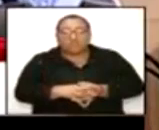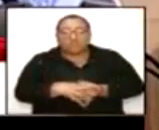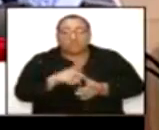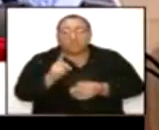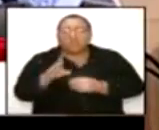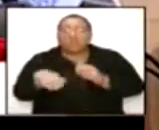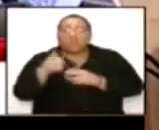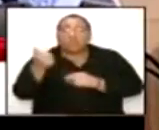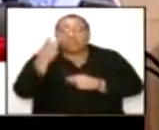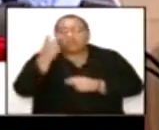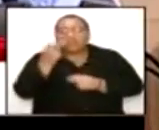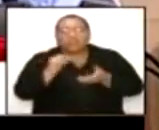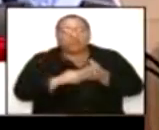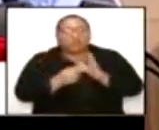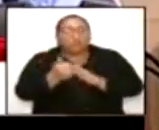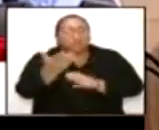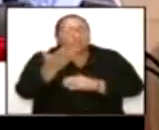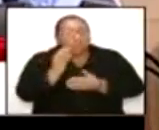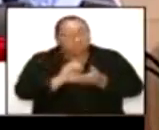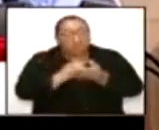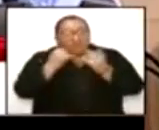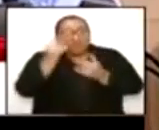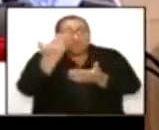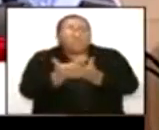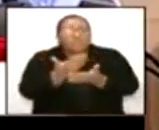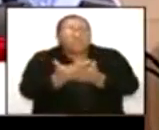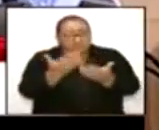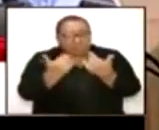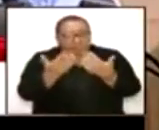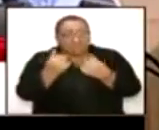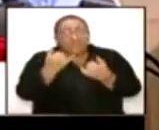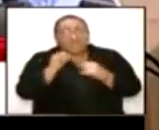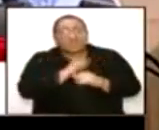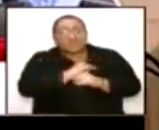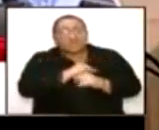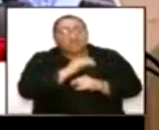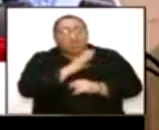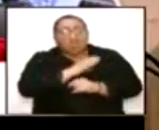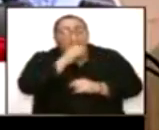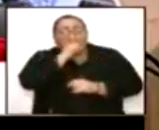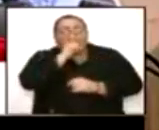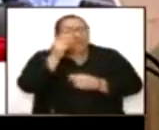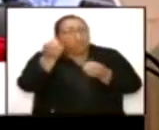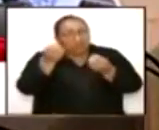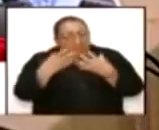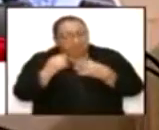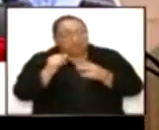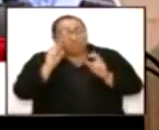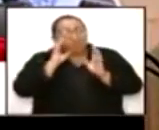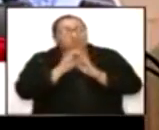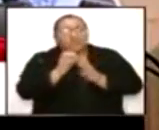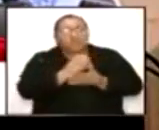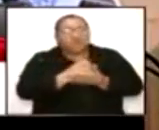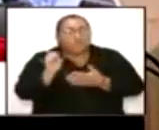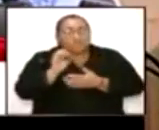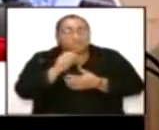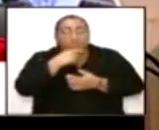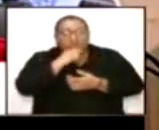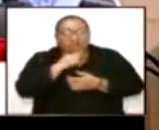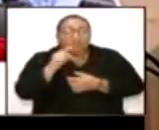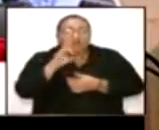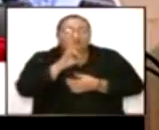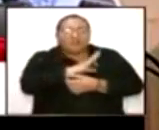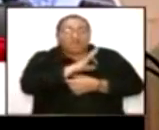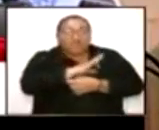con pedir también cuentas a las instituciones del Estado, tipo Centro de Emergencia Mujer, la